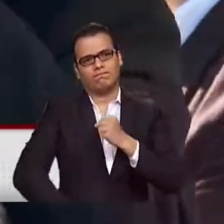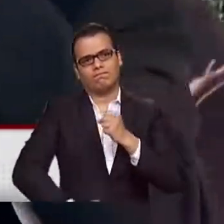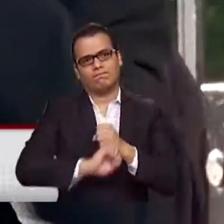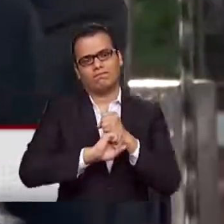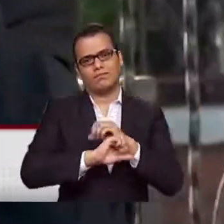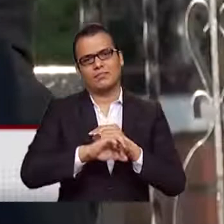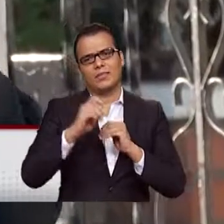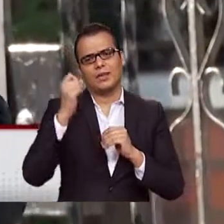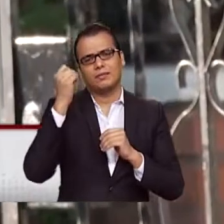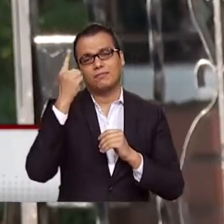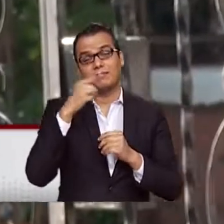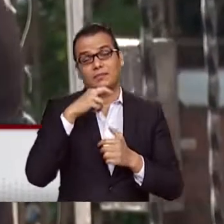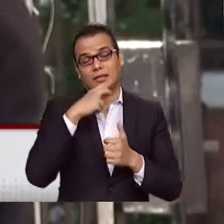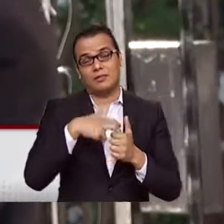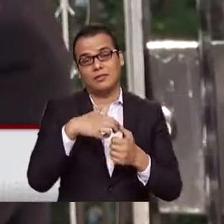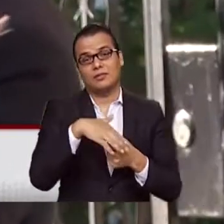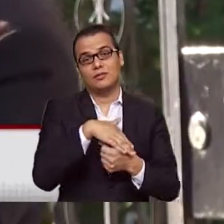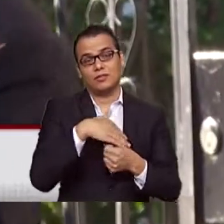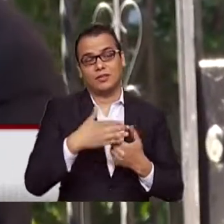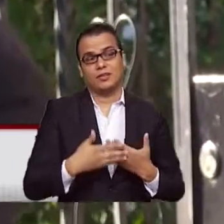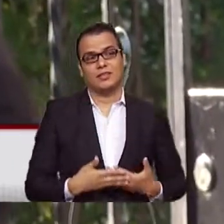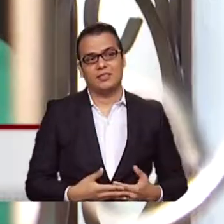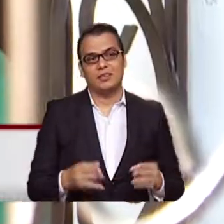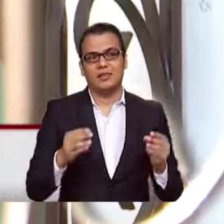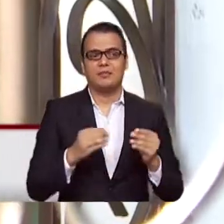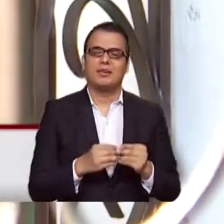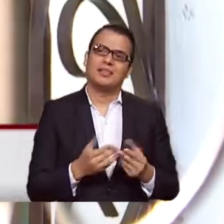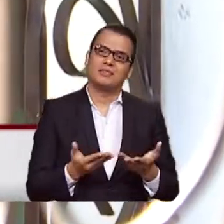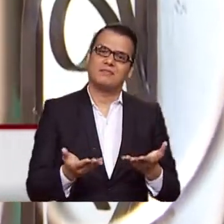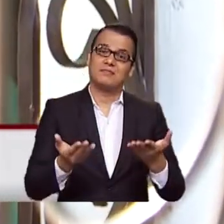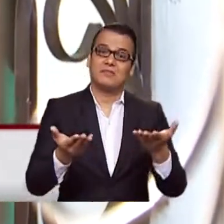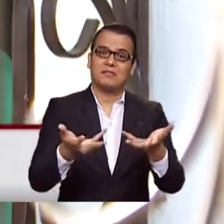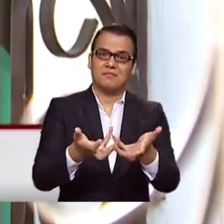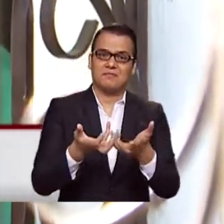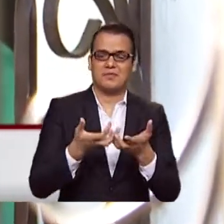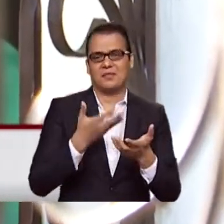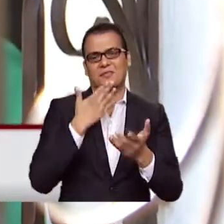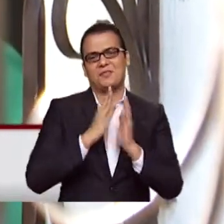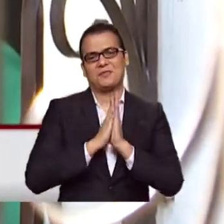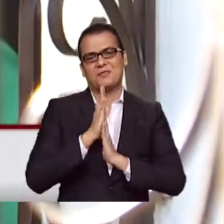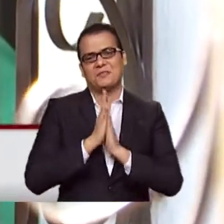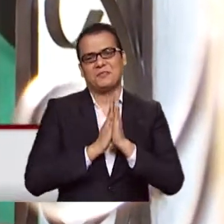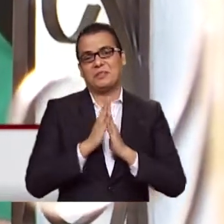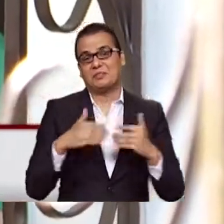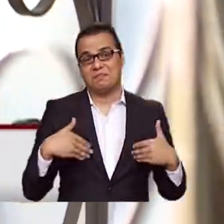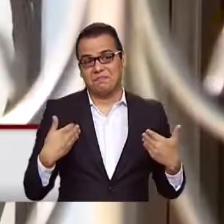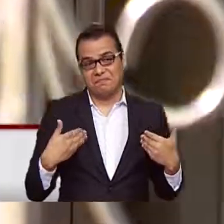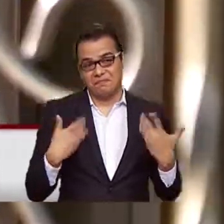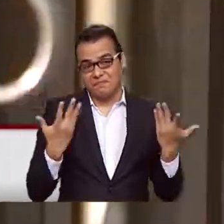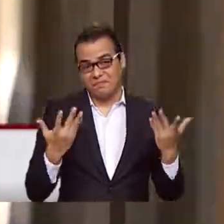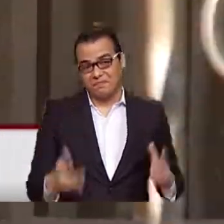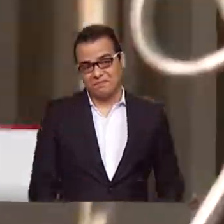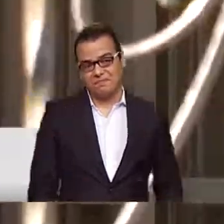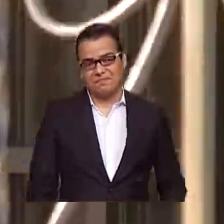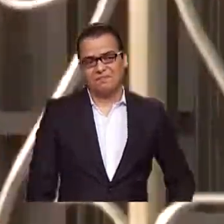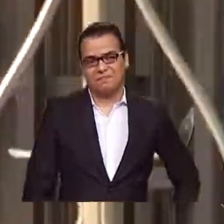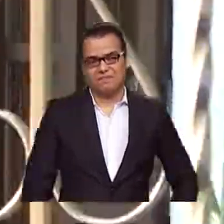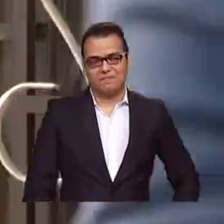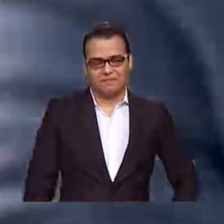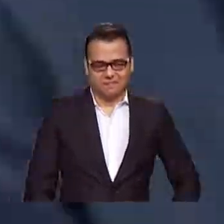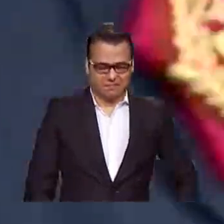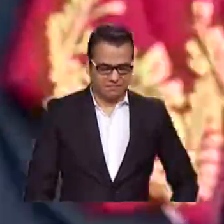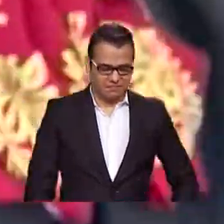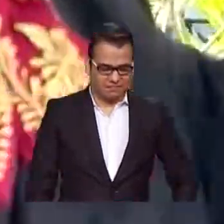y comprende su situación y que también disfrutan su llegada, una distracción en medio del confinamiento. Para darle